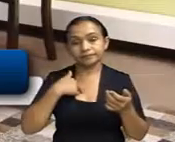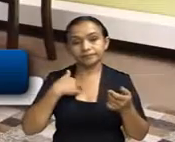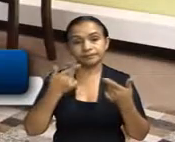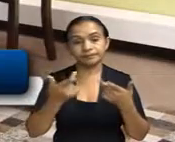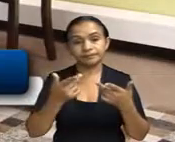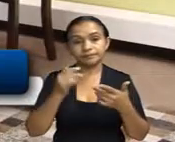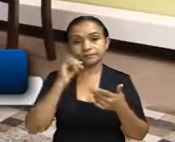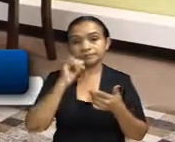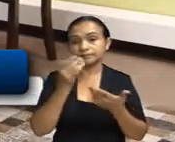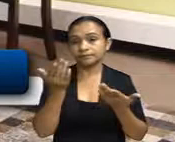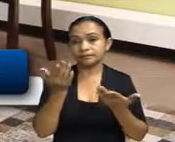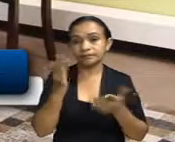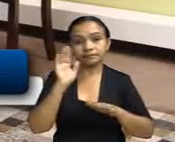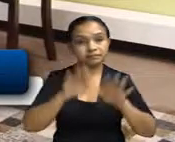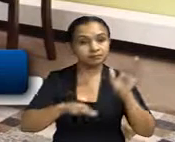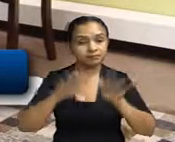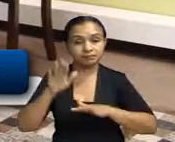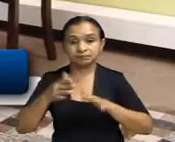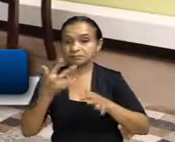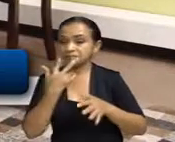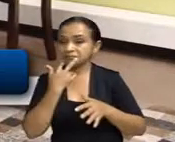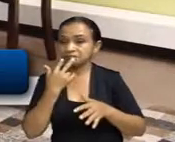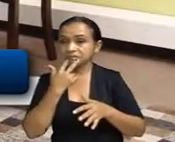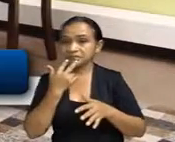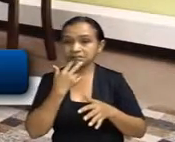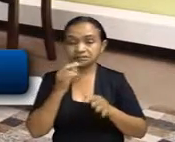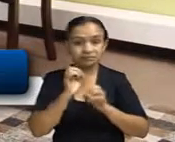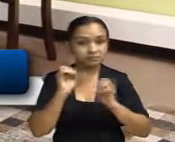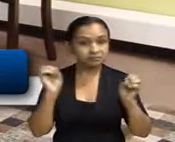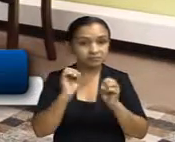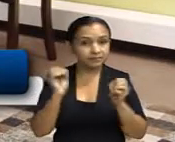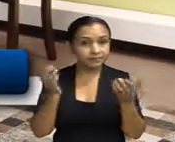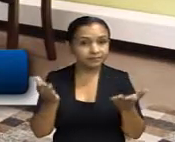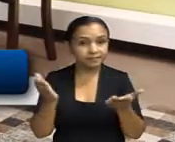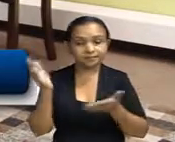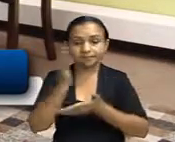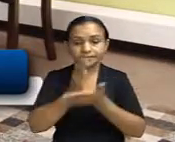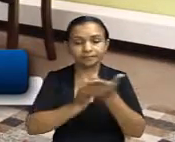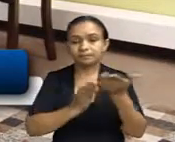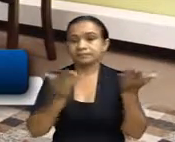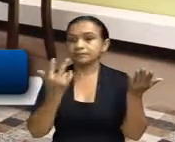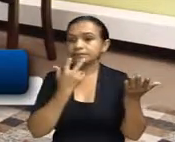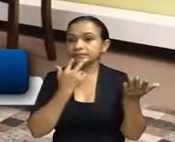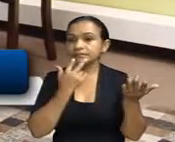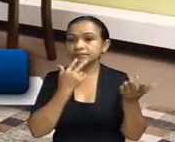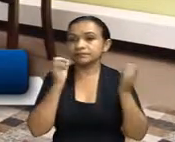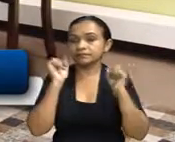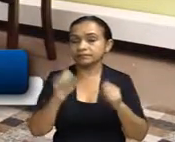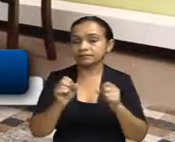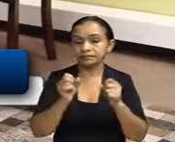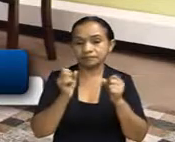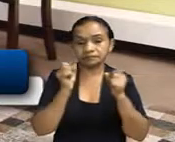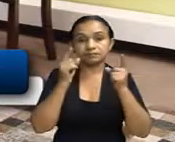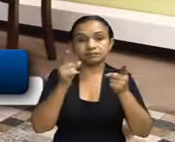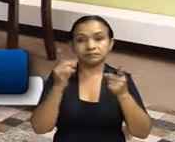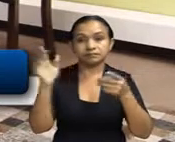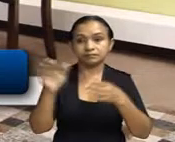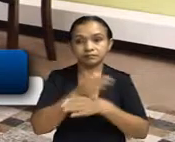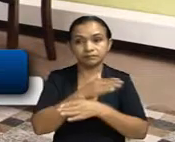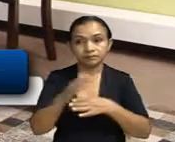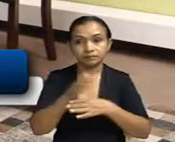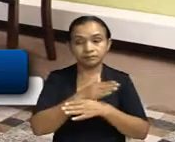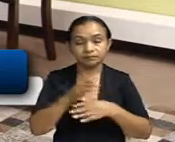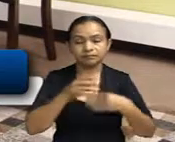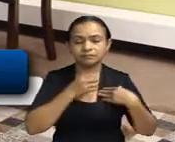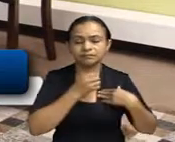pecho inestable. La inestable. ¿No hay síntomas? Generalmente a veces no. Y puede aparecer de pronto, pero la diferencia es que se le